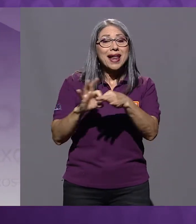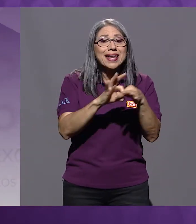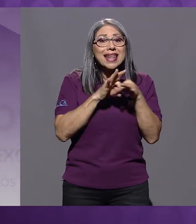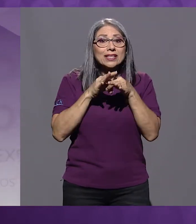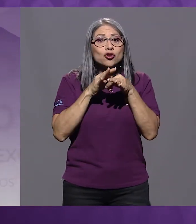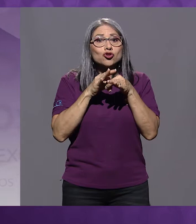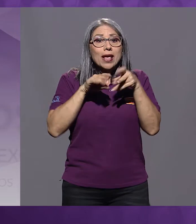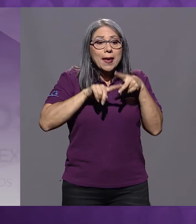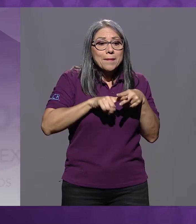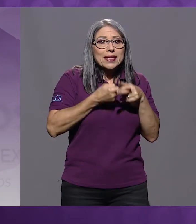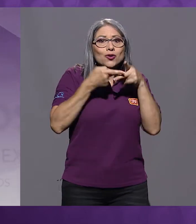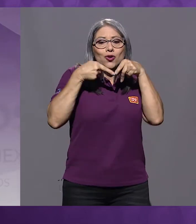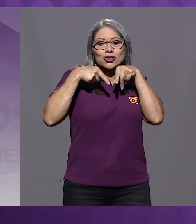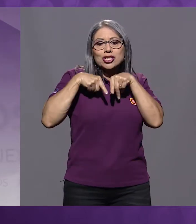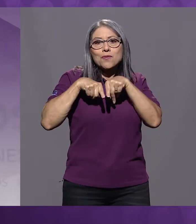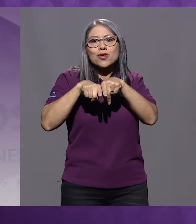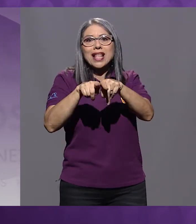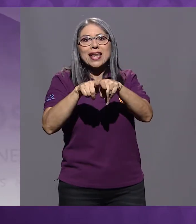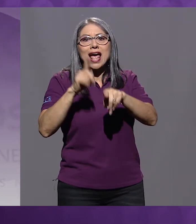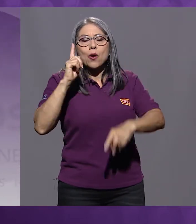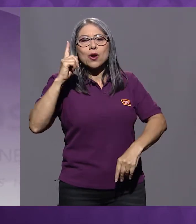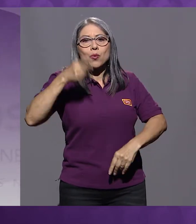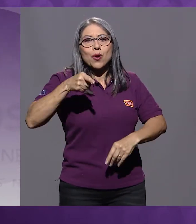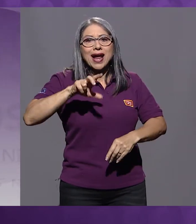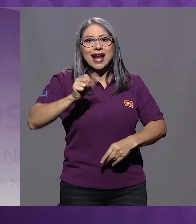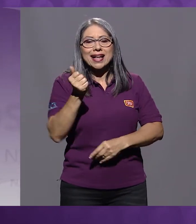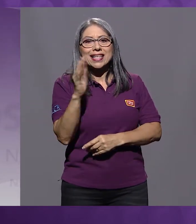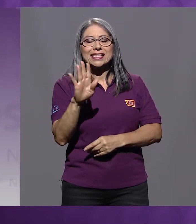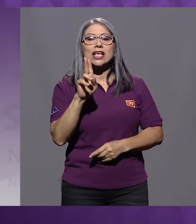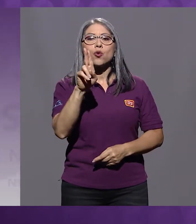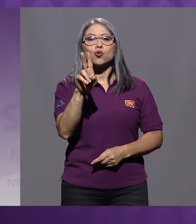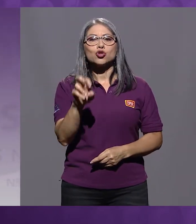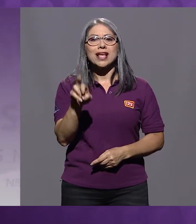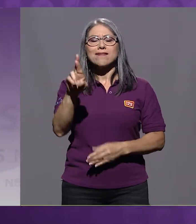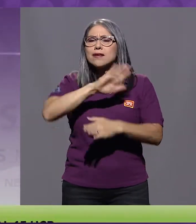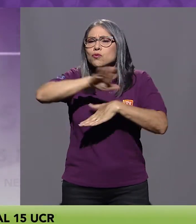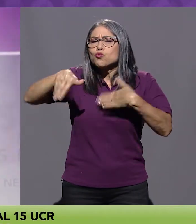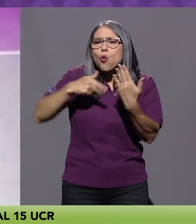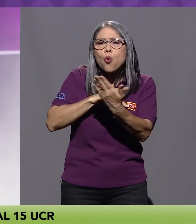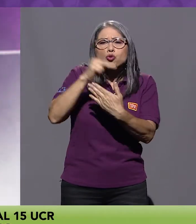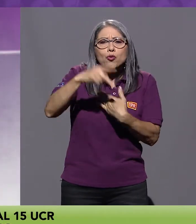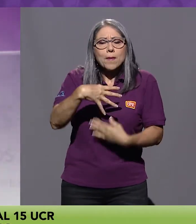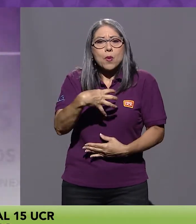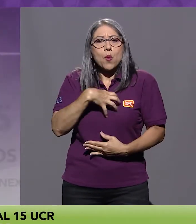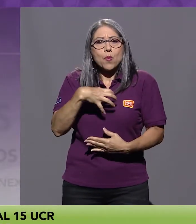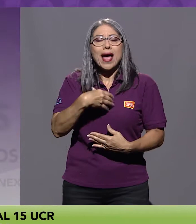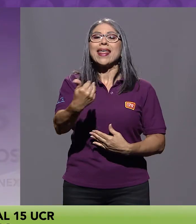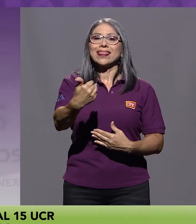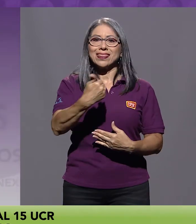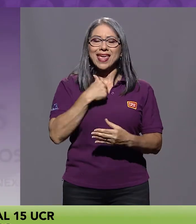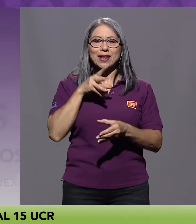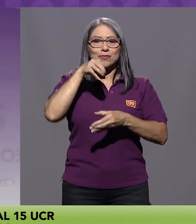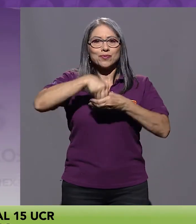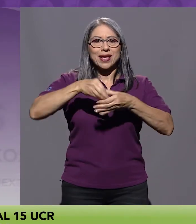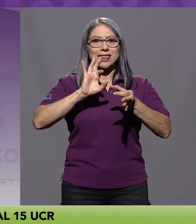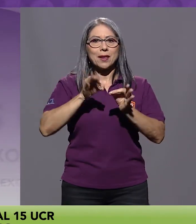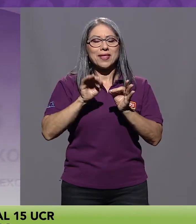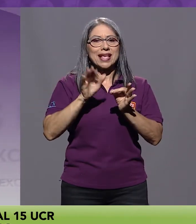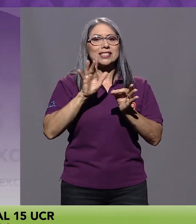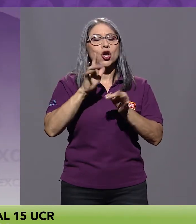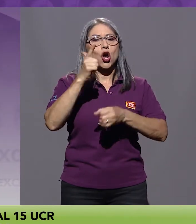forma simultánea a la disposición de que en Canal 15 UCR toda su programación propia disponga de interpretación a